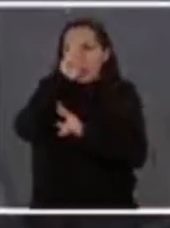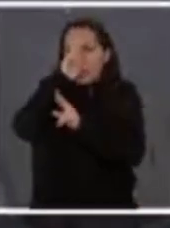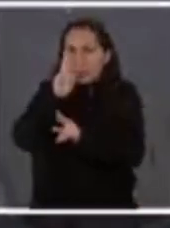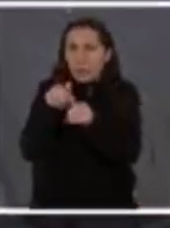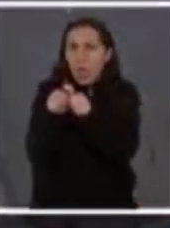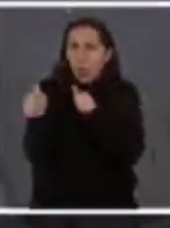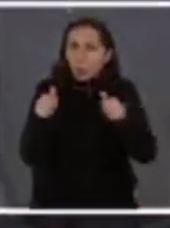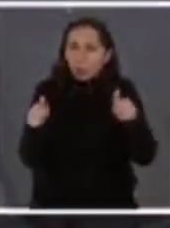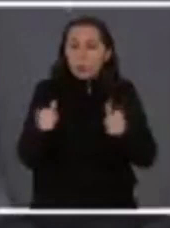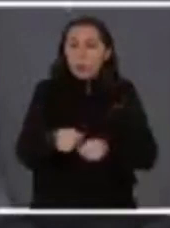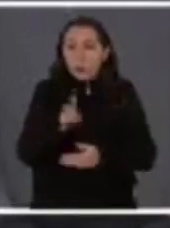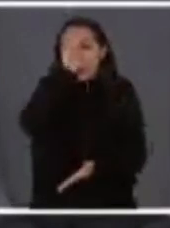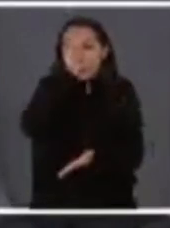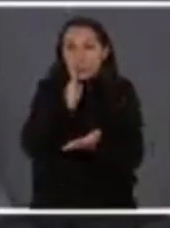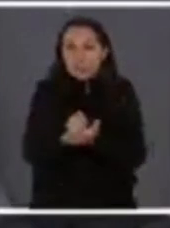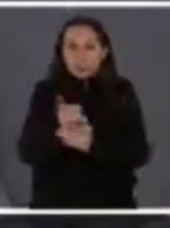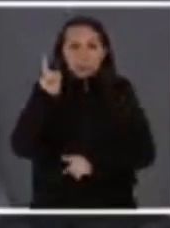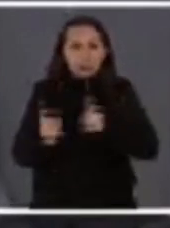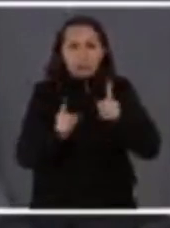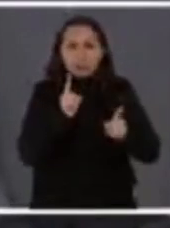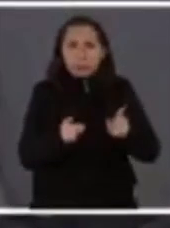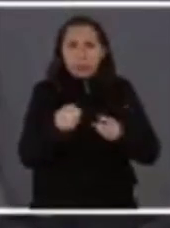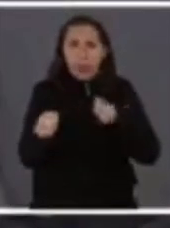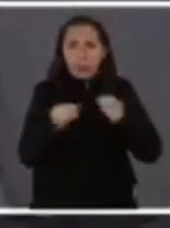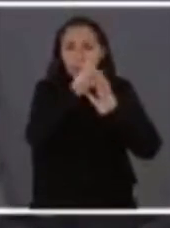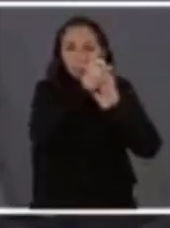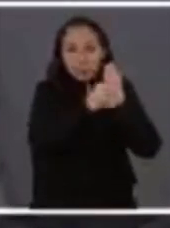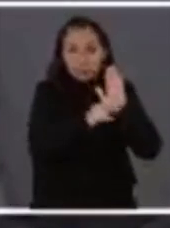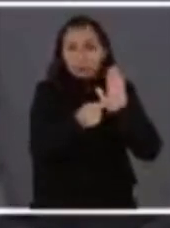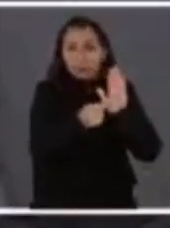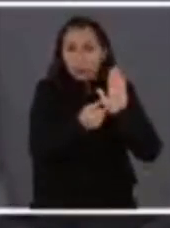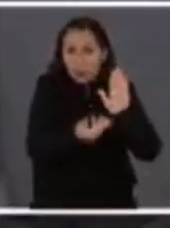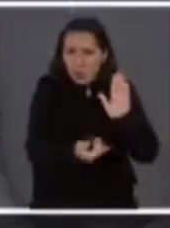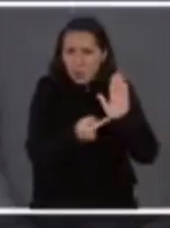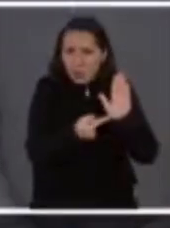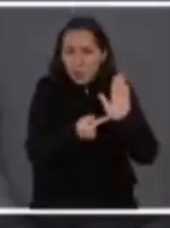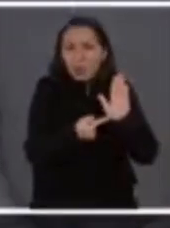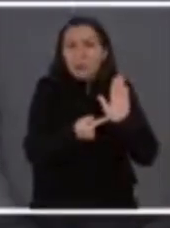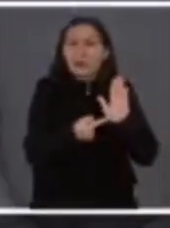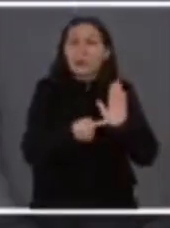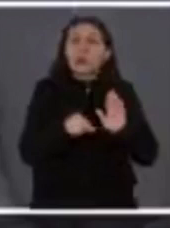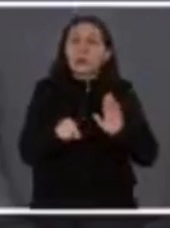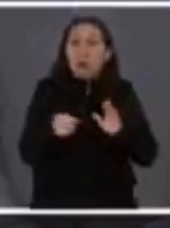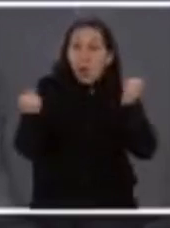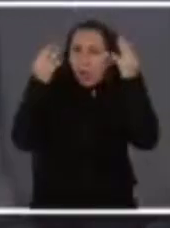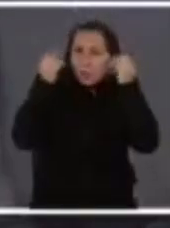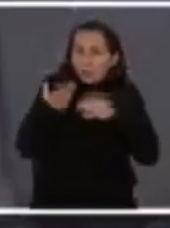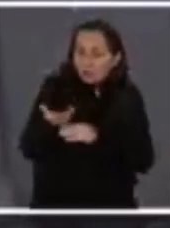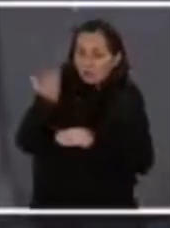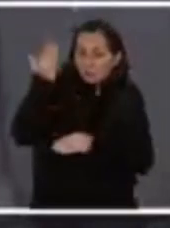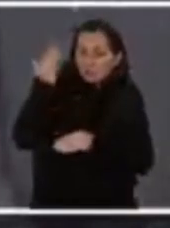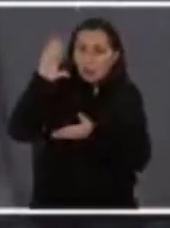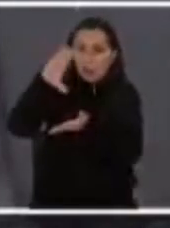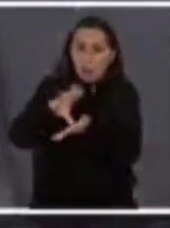a la autoridad. Las decisiones que se toman a partir de los protocolos que hemos desarrollado por el aprendizaje que hemos